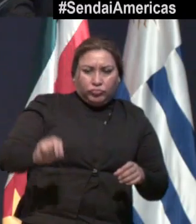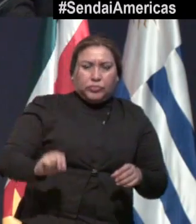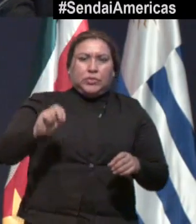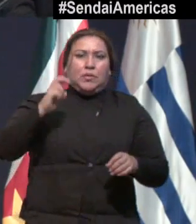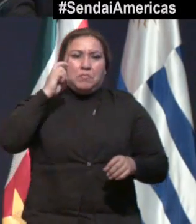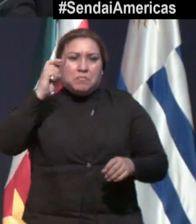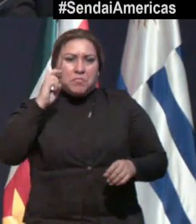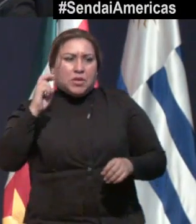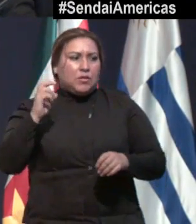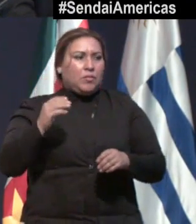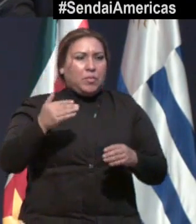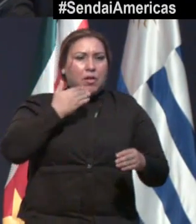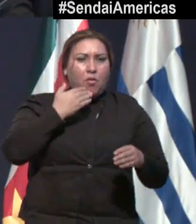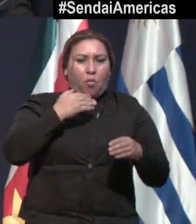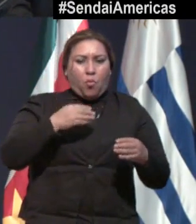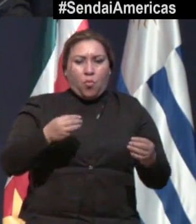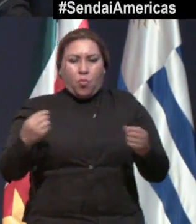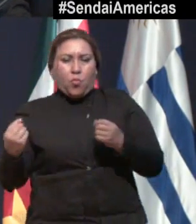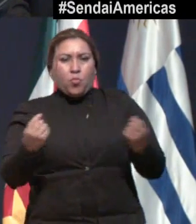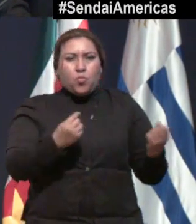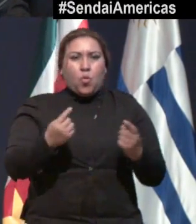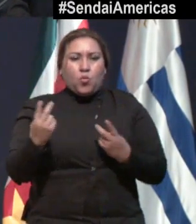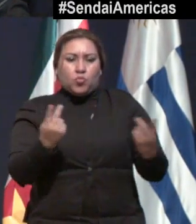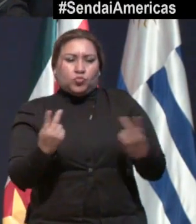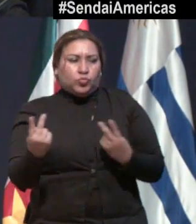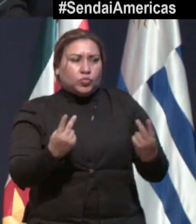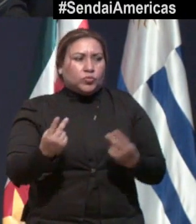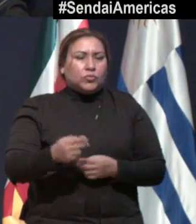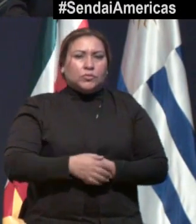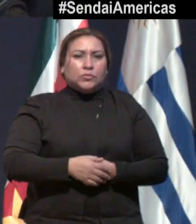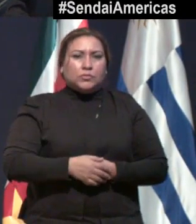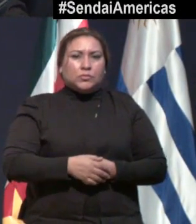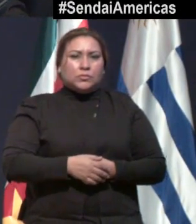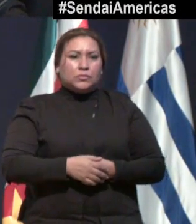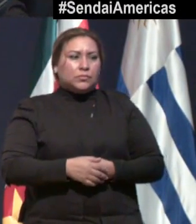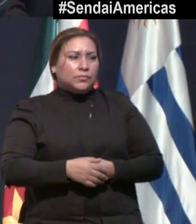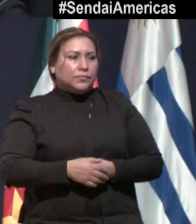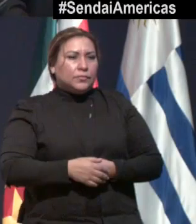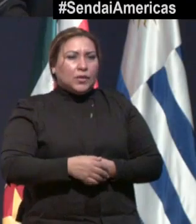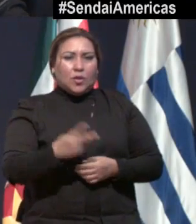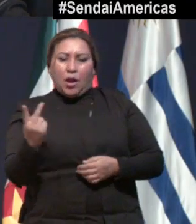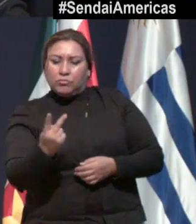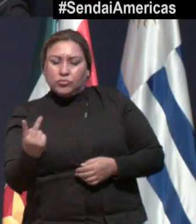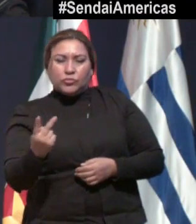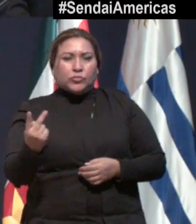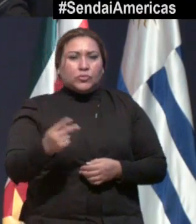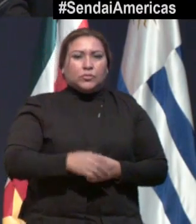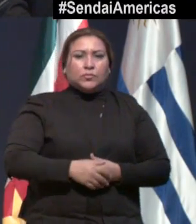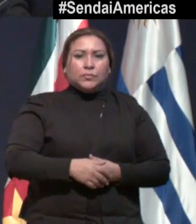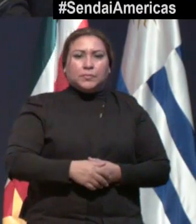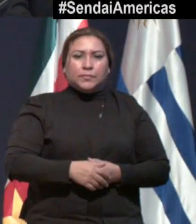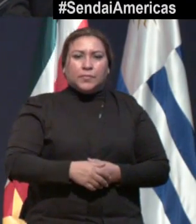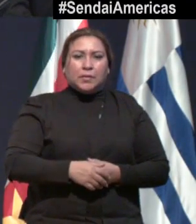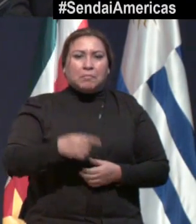sesión paralela que se llevará a cabo el día de mañana en la mañana y que hemos organizado conjuntamente con FAO,